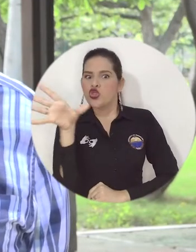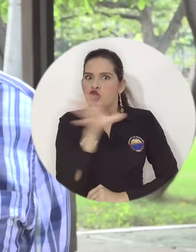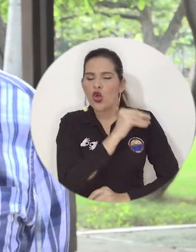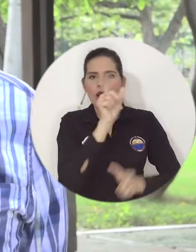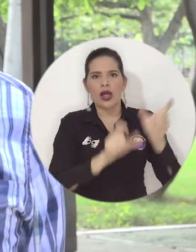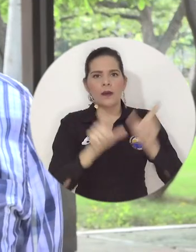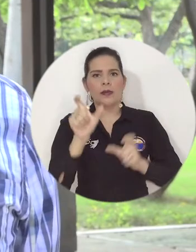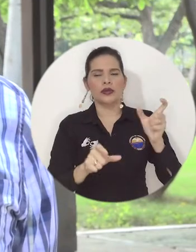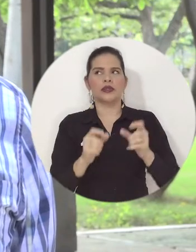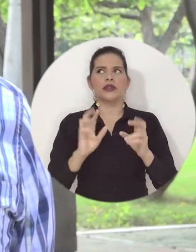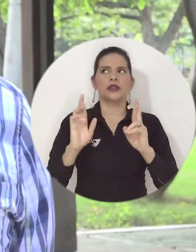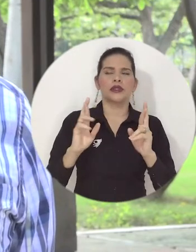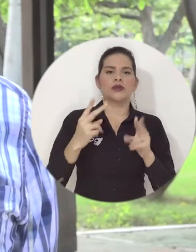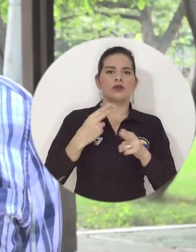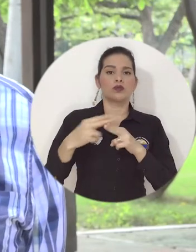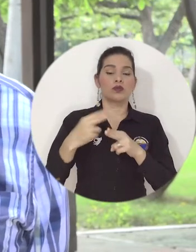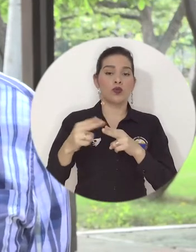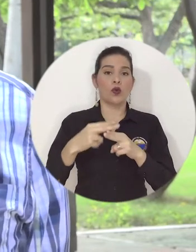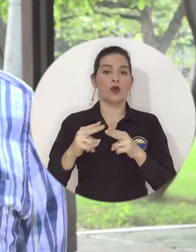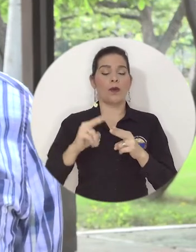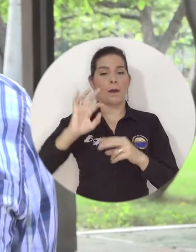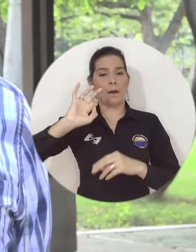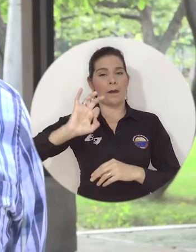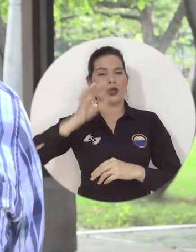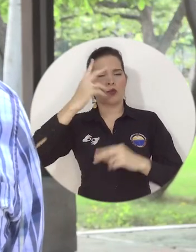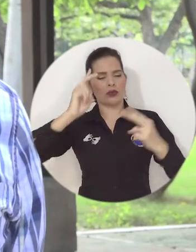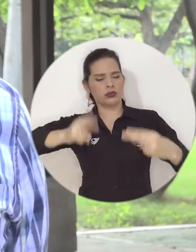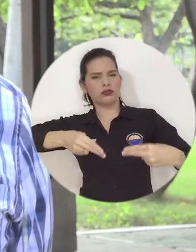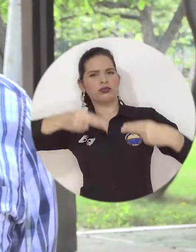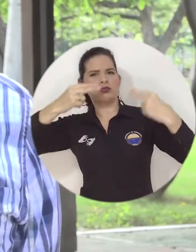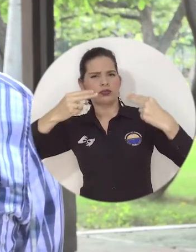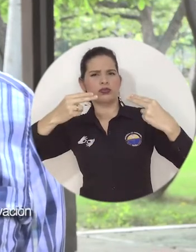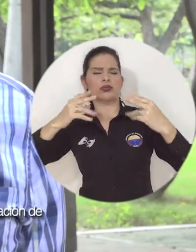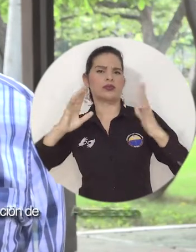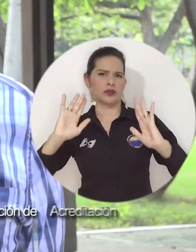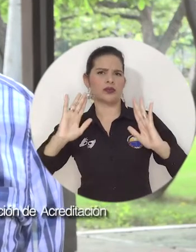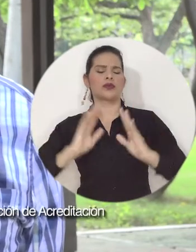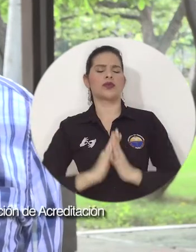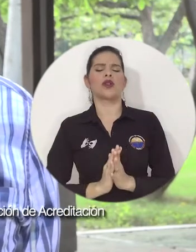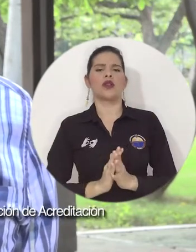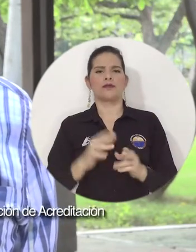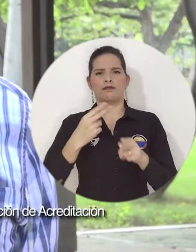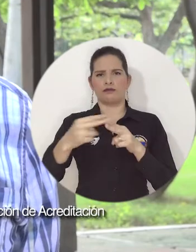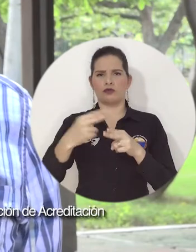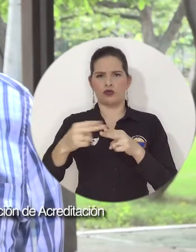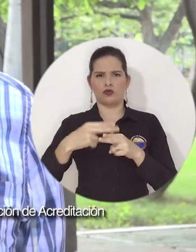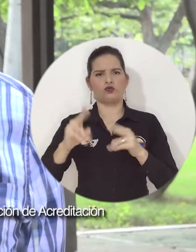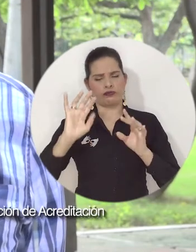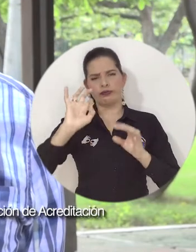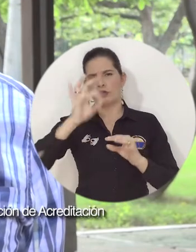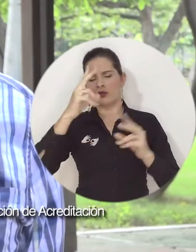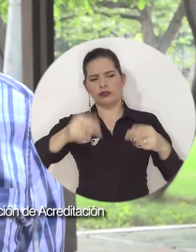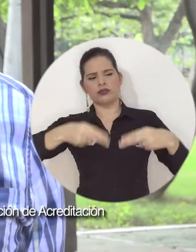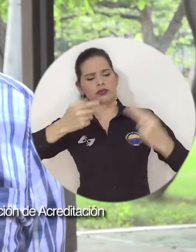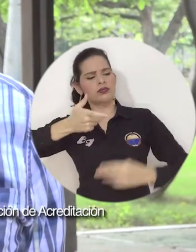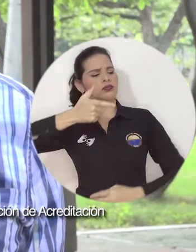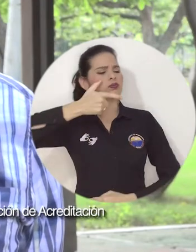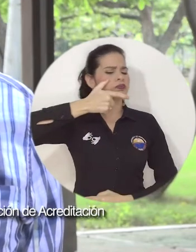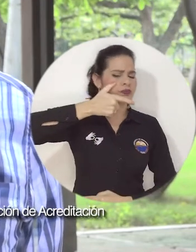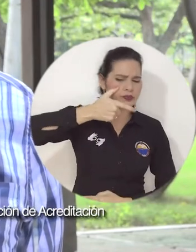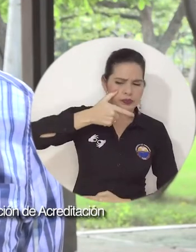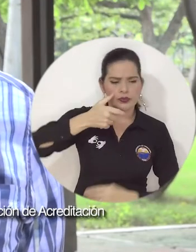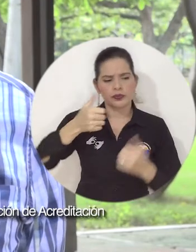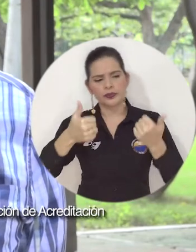cuando bajo esta nueva modalidad de asistencia remota a través de la cual se va a hacer este ejercicio